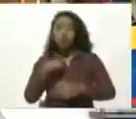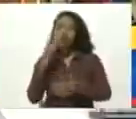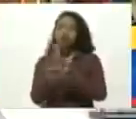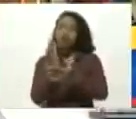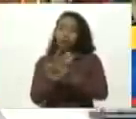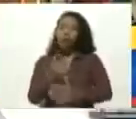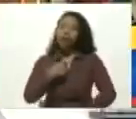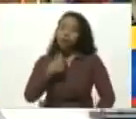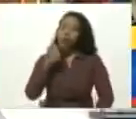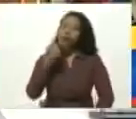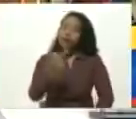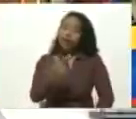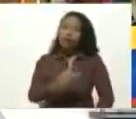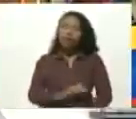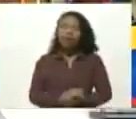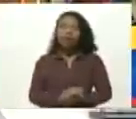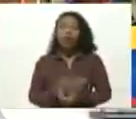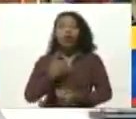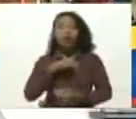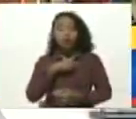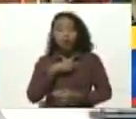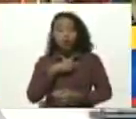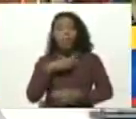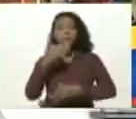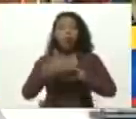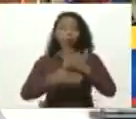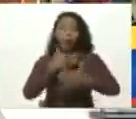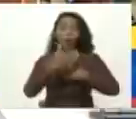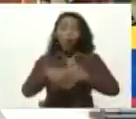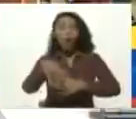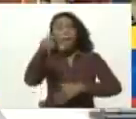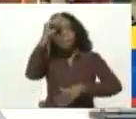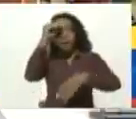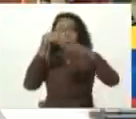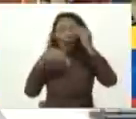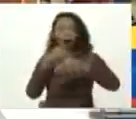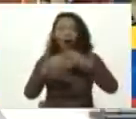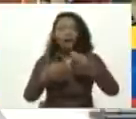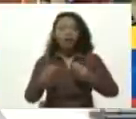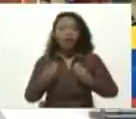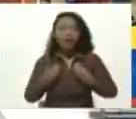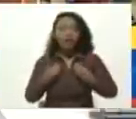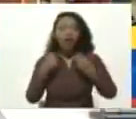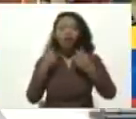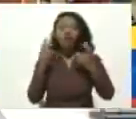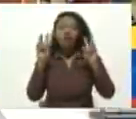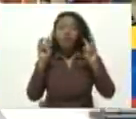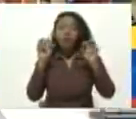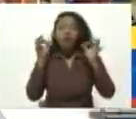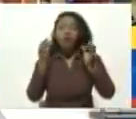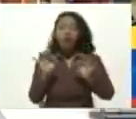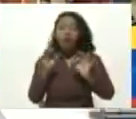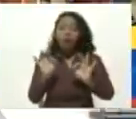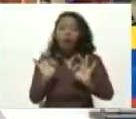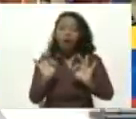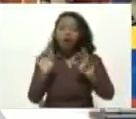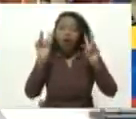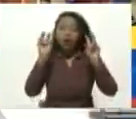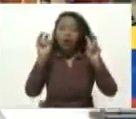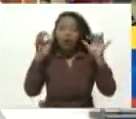digo, hemos ido aprendiendo a hacer una vida con una nueva normalidad. La nueva